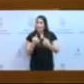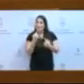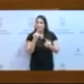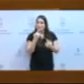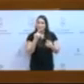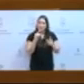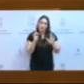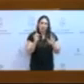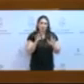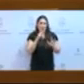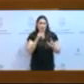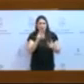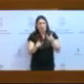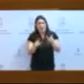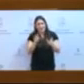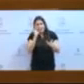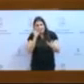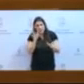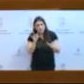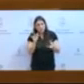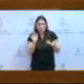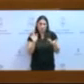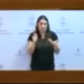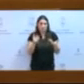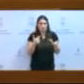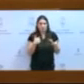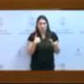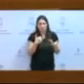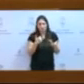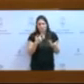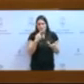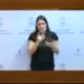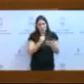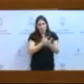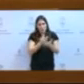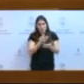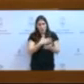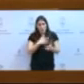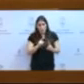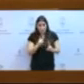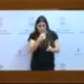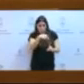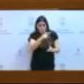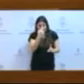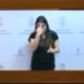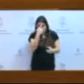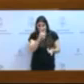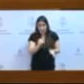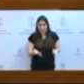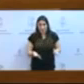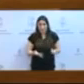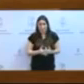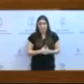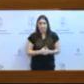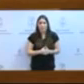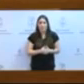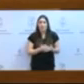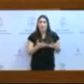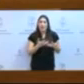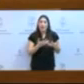no recordarles, porque todos tienen a mano la memoria. Y luego, hay otro apartado que, bueno, a mí me